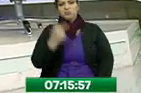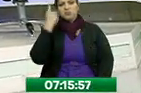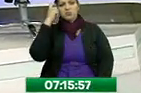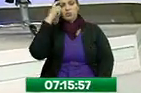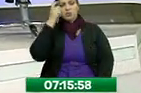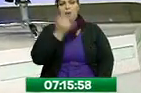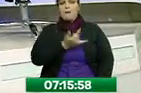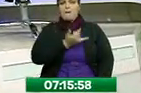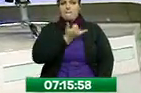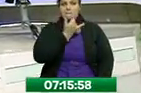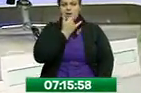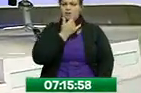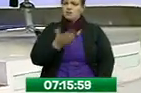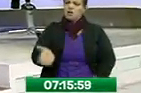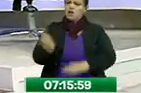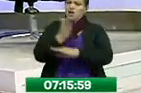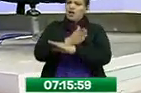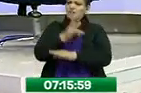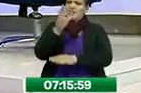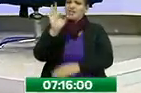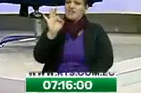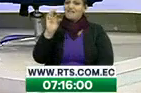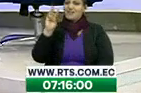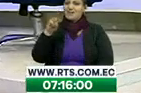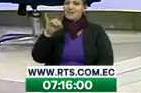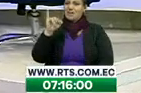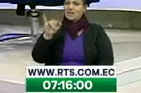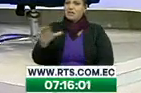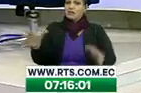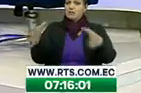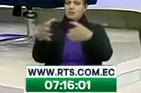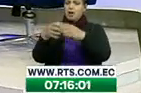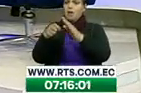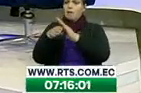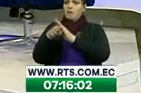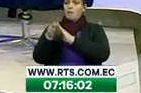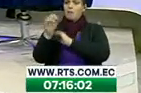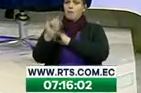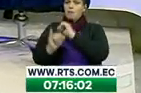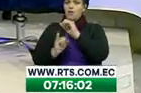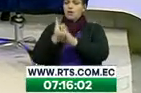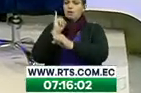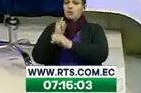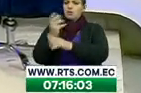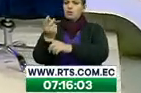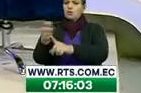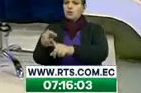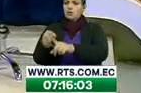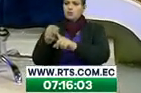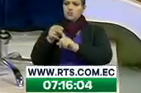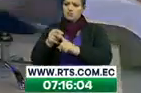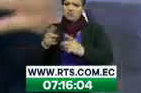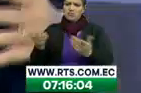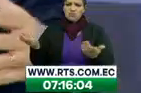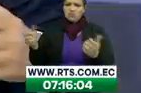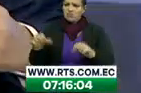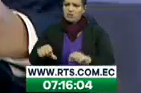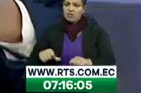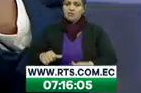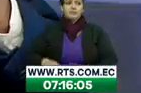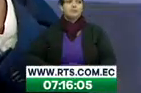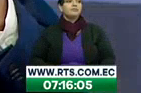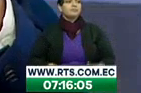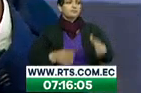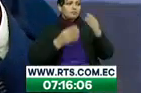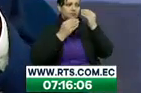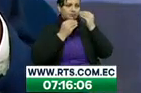Lo que yo creo importante es la reducción de impuestos, la eliminación del exceso de trámites para facilitar